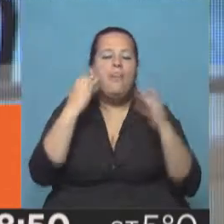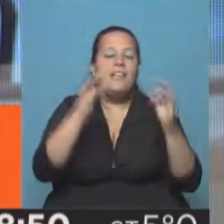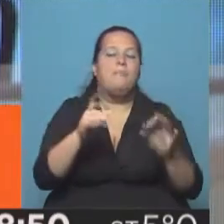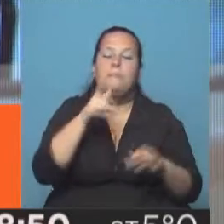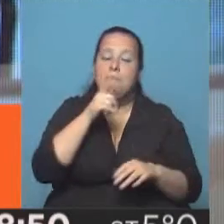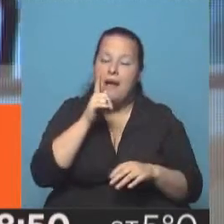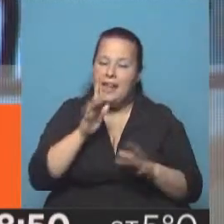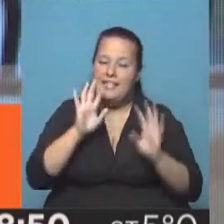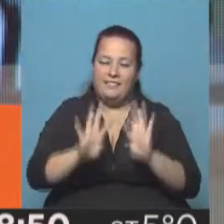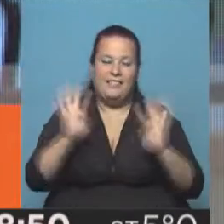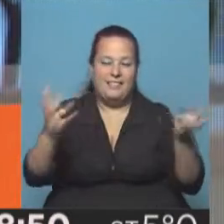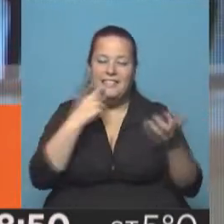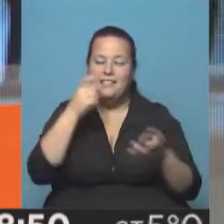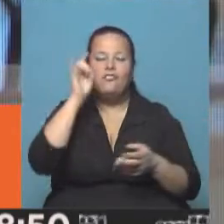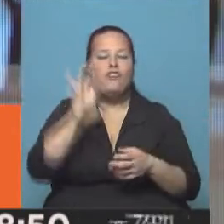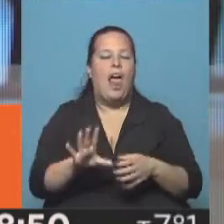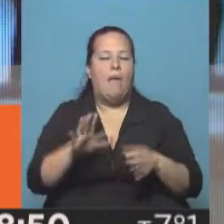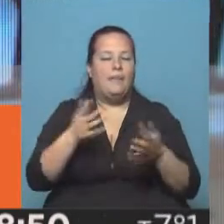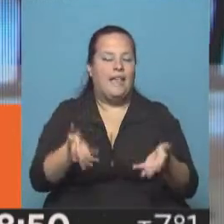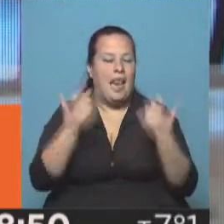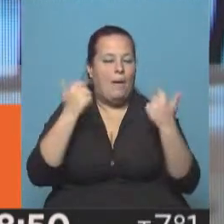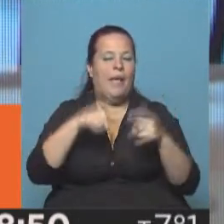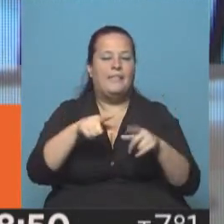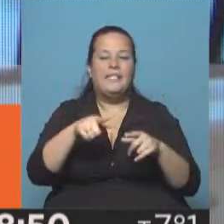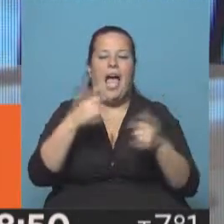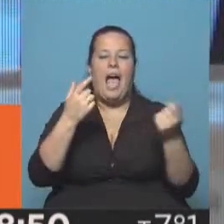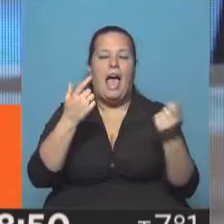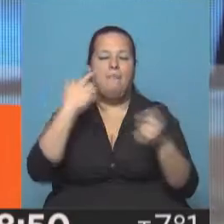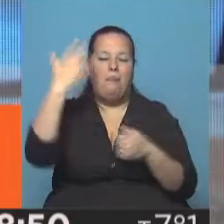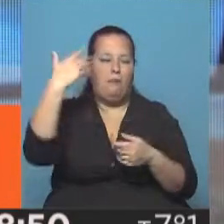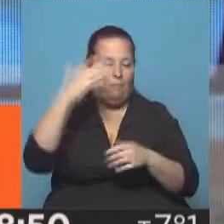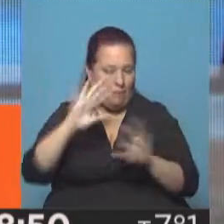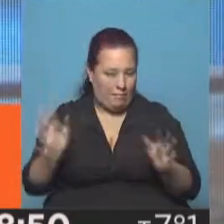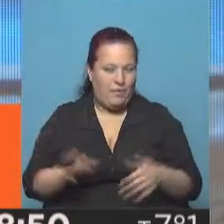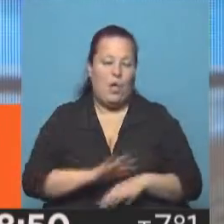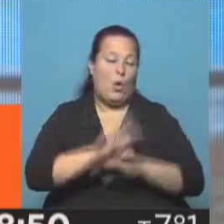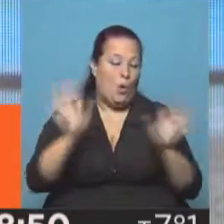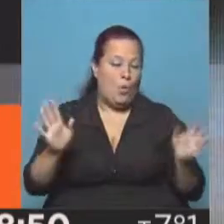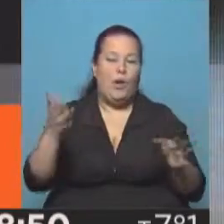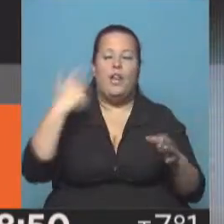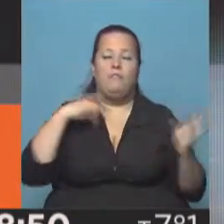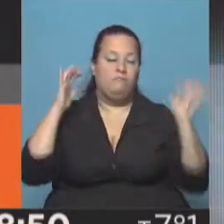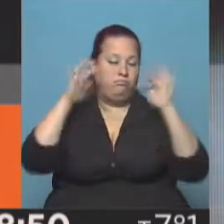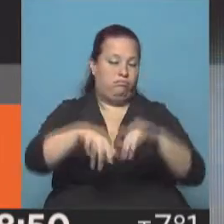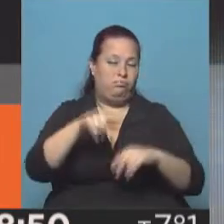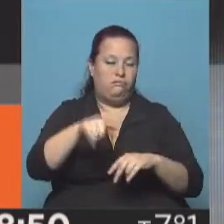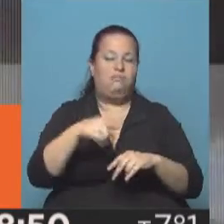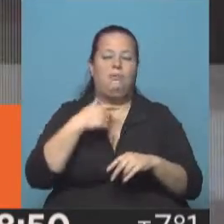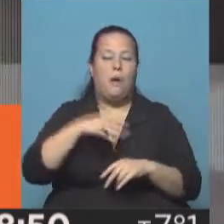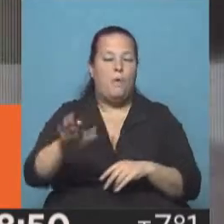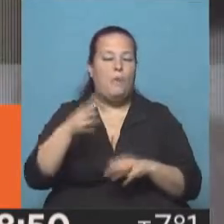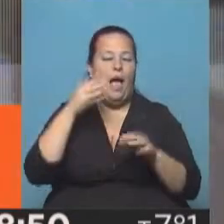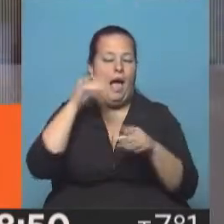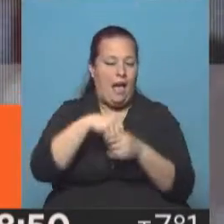parece que va a estar vallado y solamente van a dejar entrar a los expositores y bueno nos convocaremos ahí estaremos participando